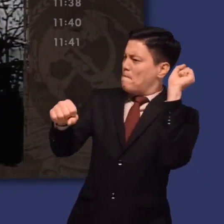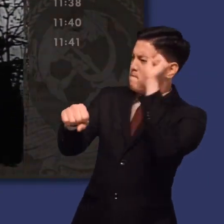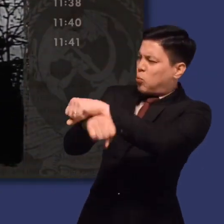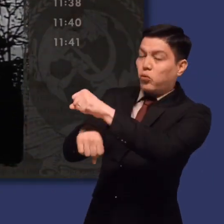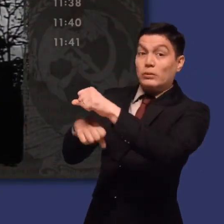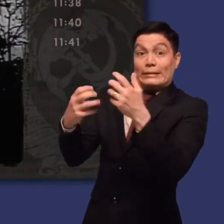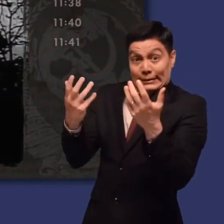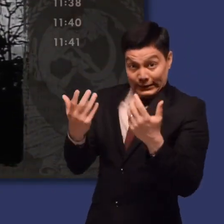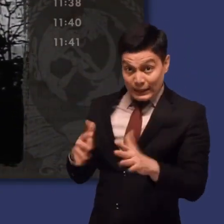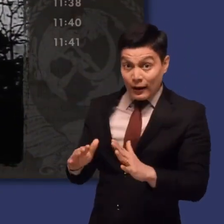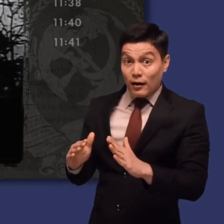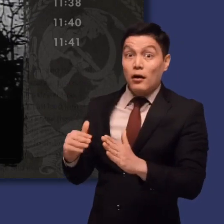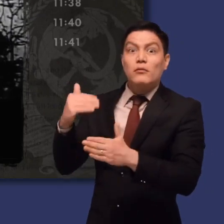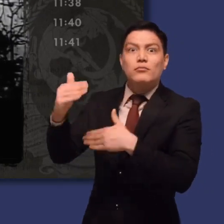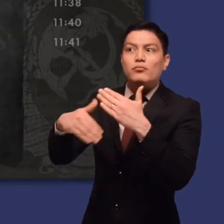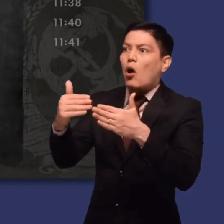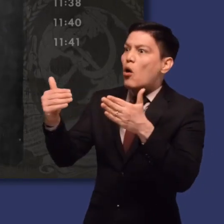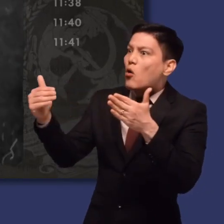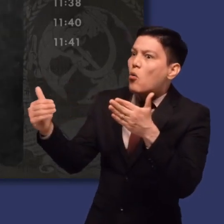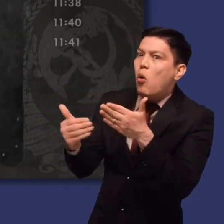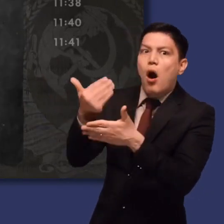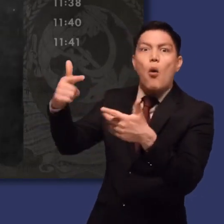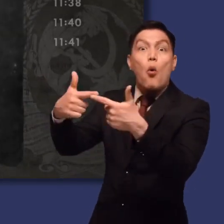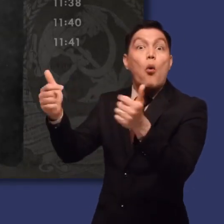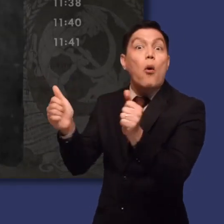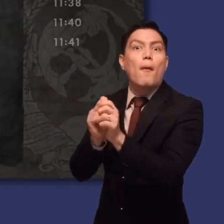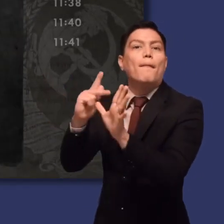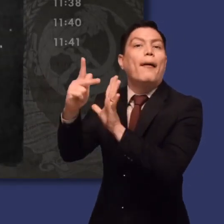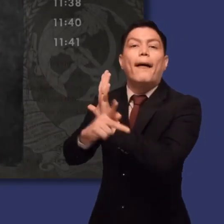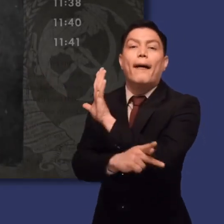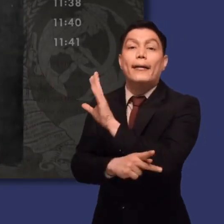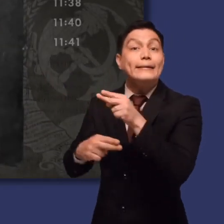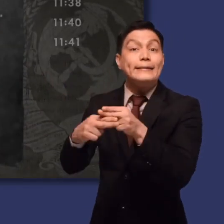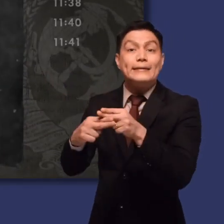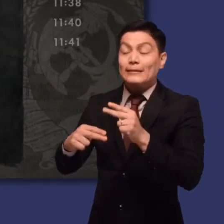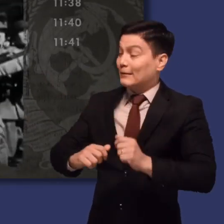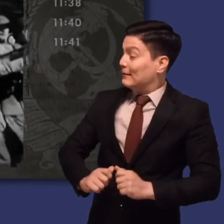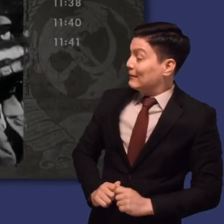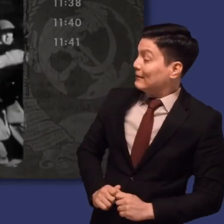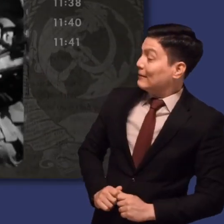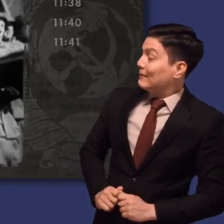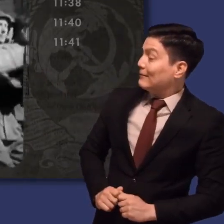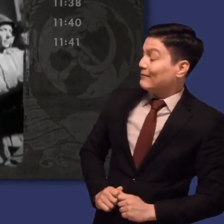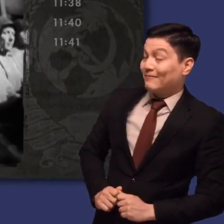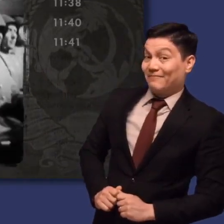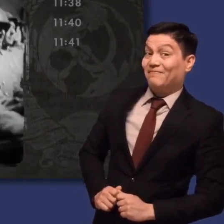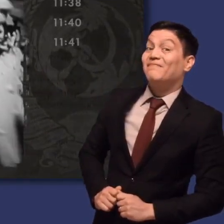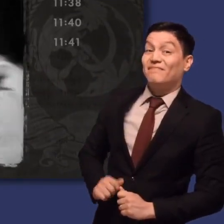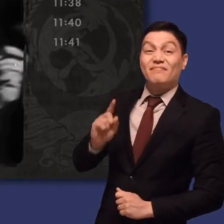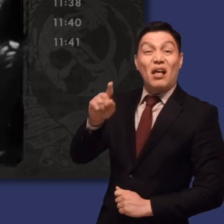Después de la derrota de Alemania en la Segunda Guerra Mundial, la Unión Soviética se convirtió en el rey del